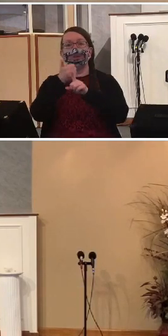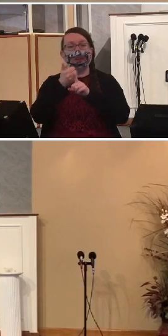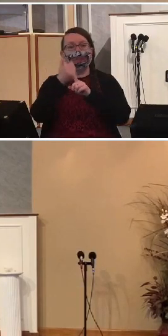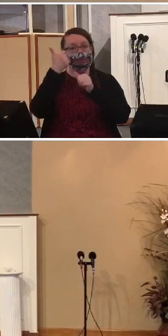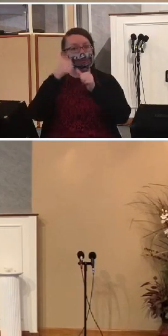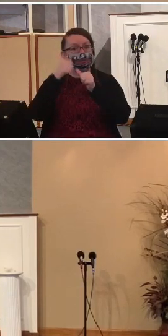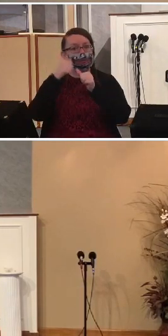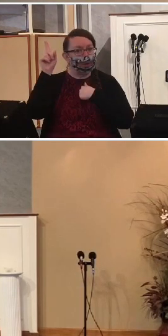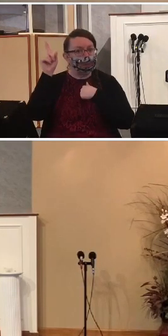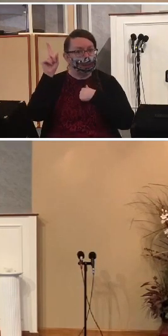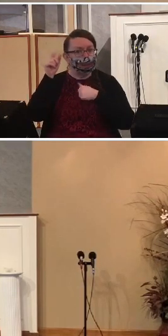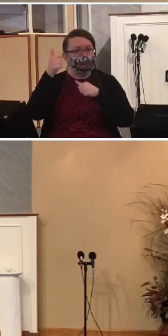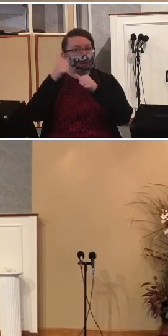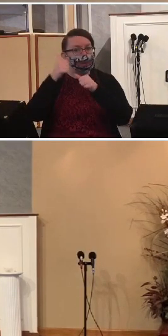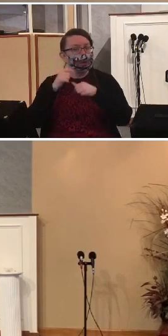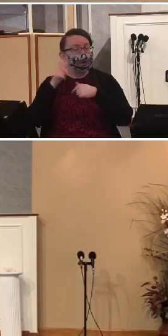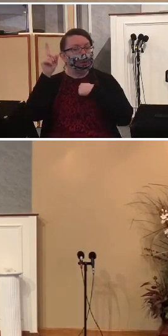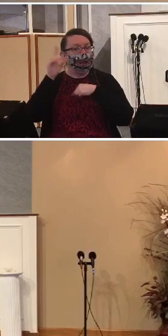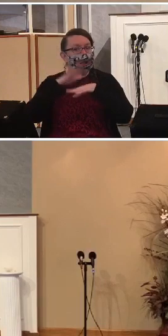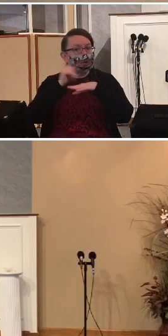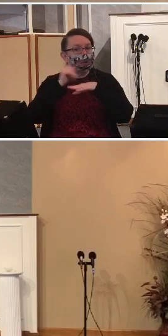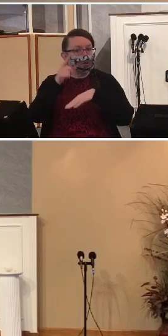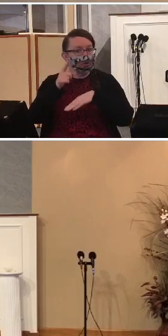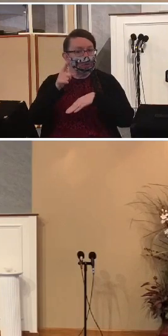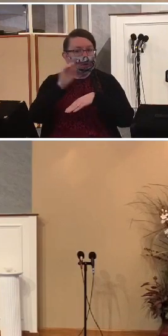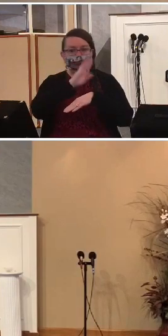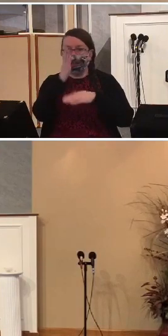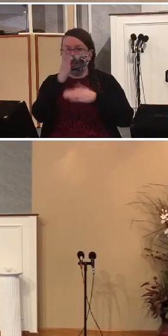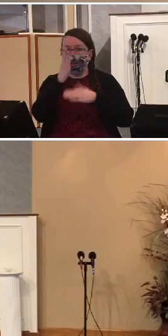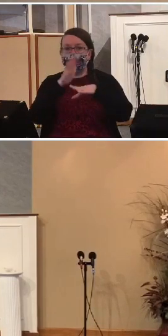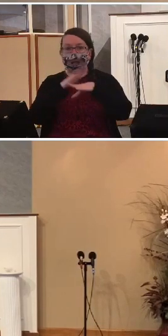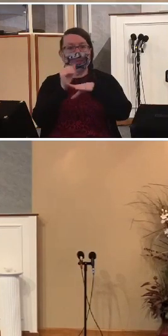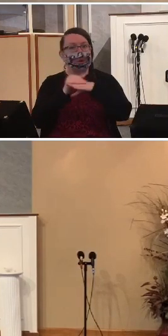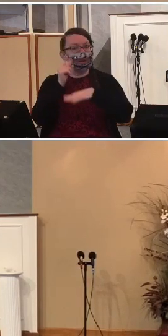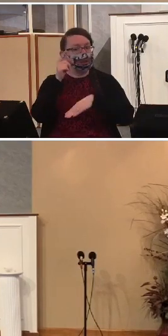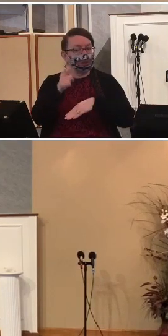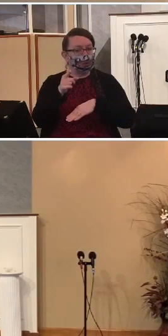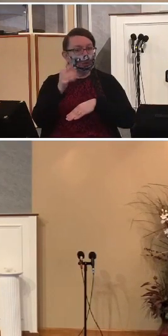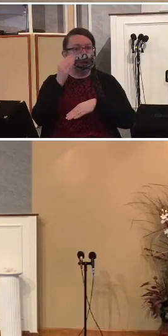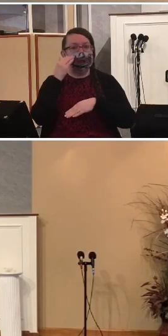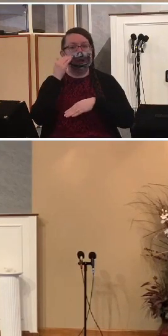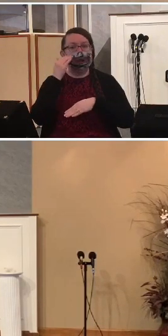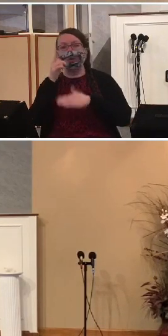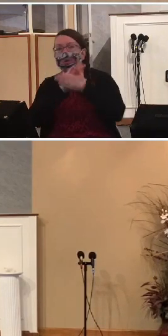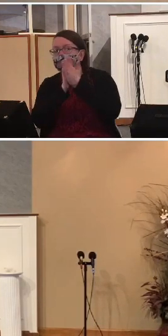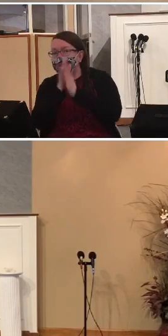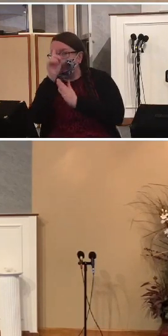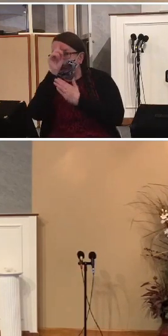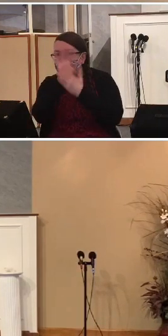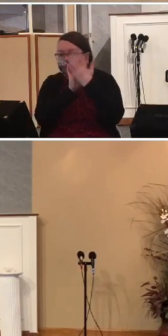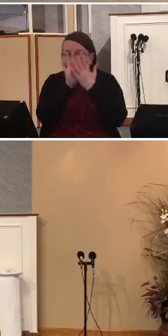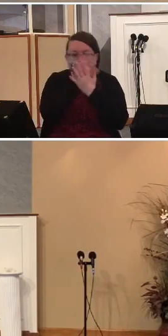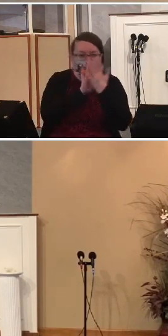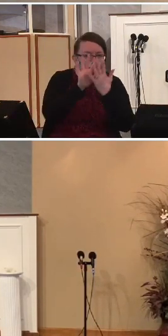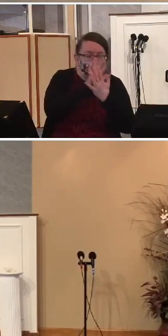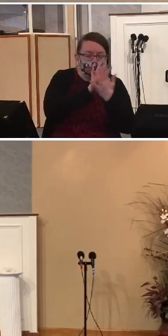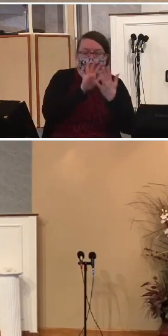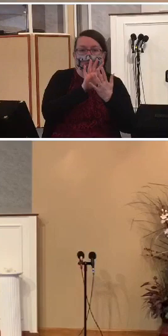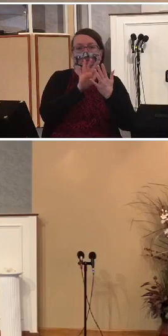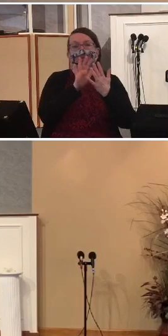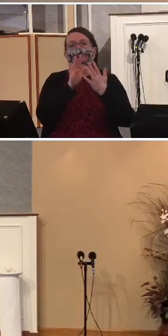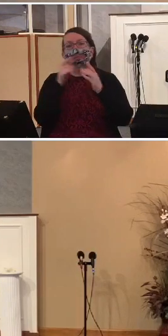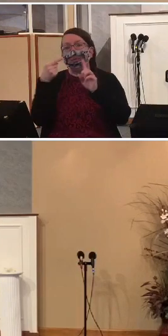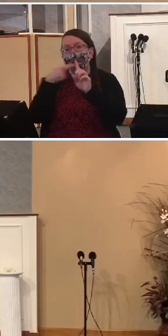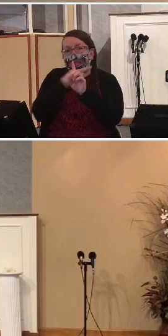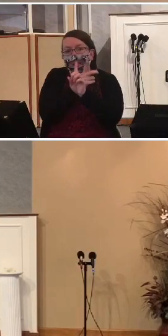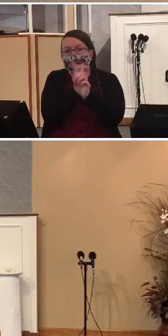diciendo: mira, ¿te acuerdas cuando yo te llamé? ¿Te acuerdas cuando yo te llamé? Yo no he parado de llamarte. Yo sé que tú te has confundido. Yo sé que tú te has salido